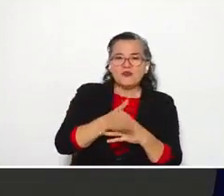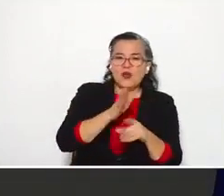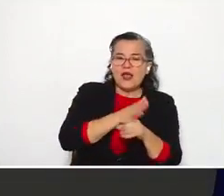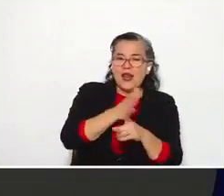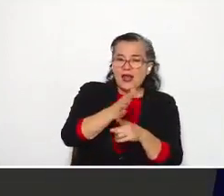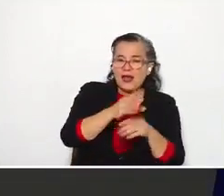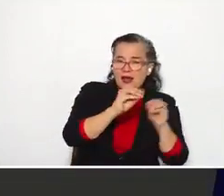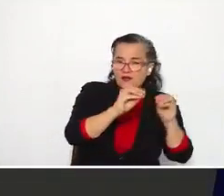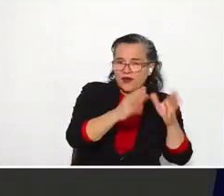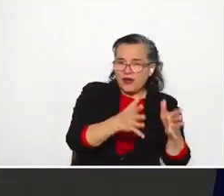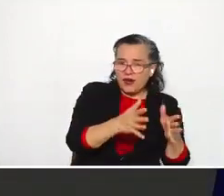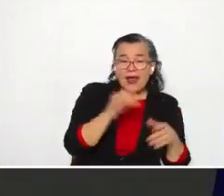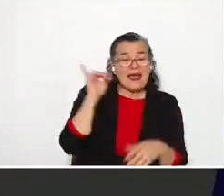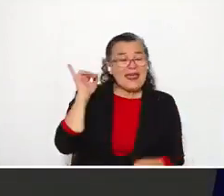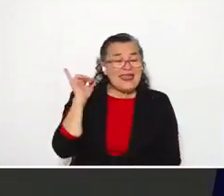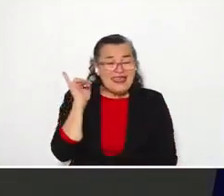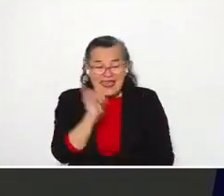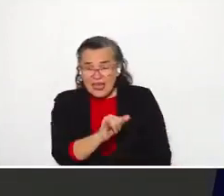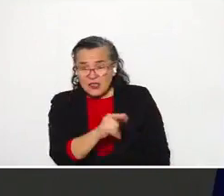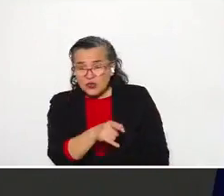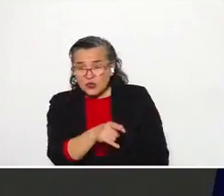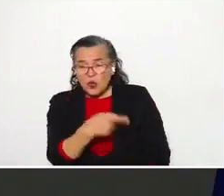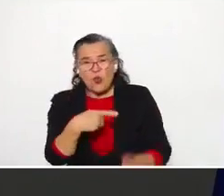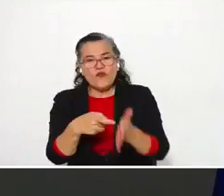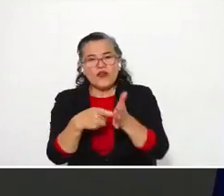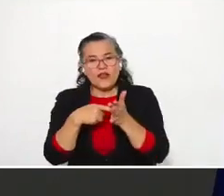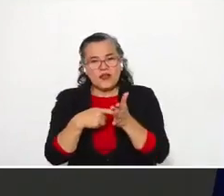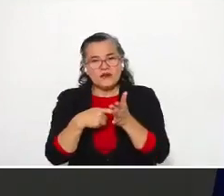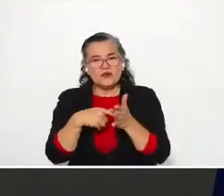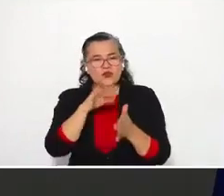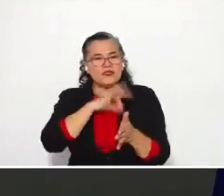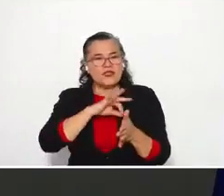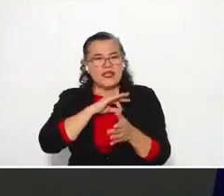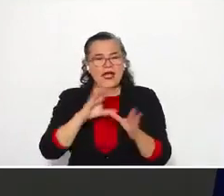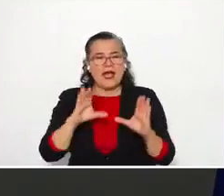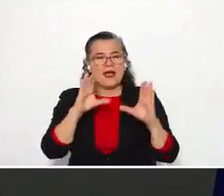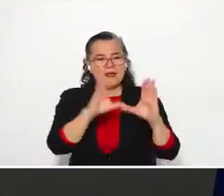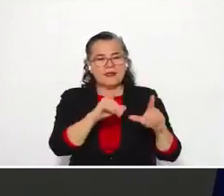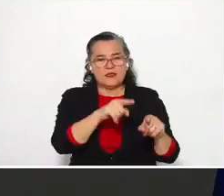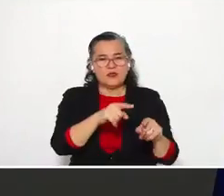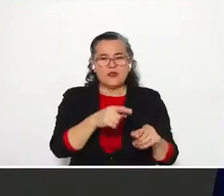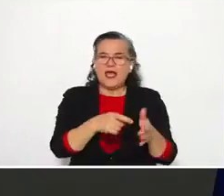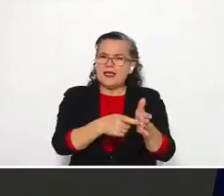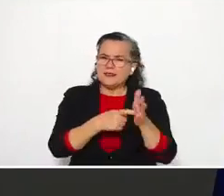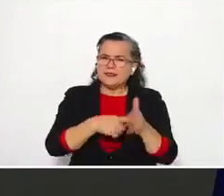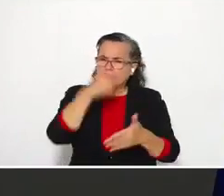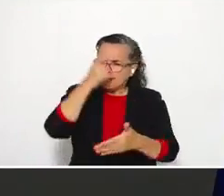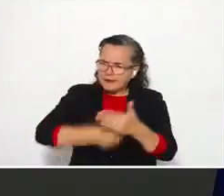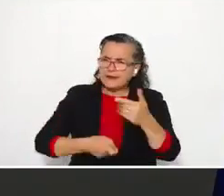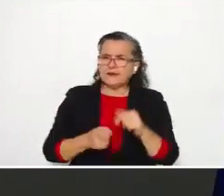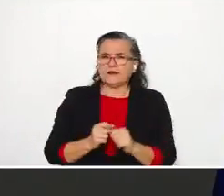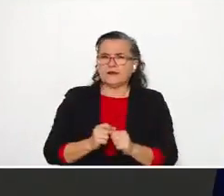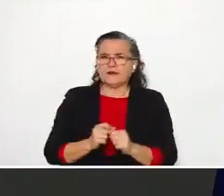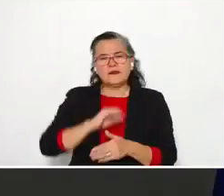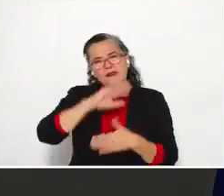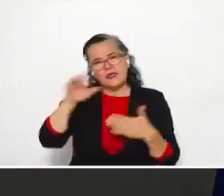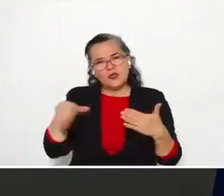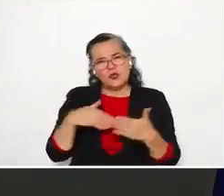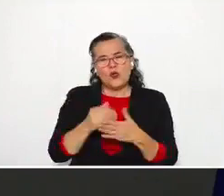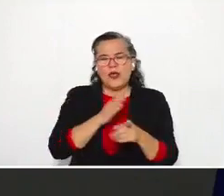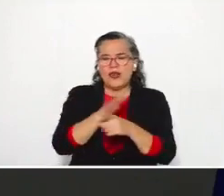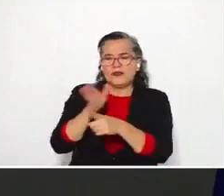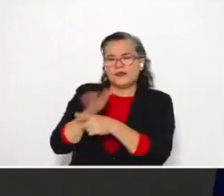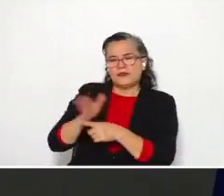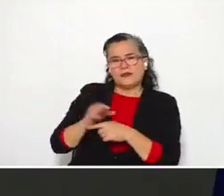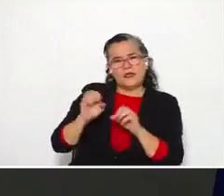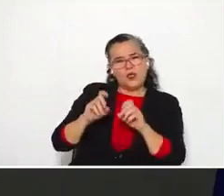docente. Y esto con un requerimiento de acreditación exigente y rigurosa de todas las carreras